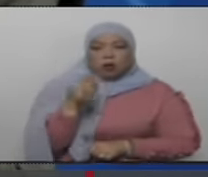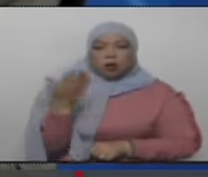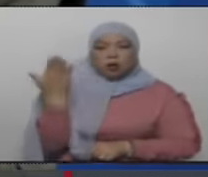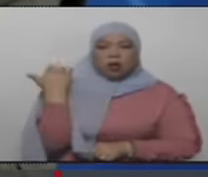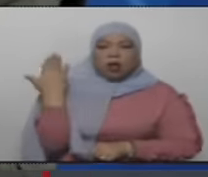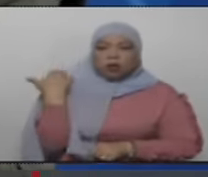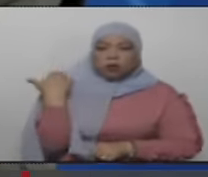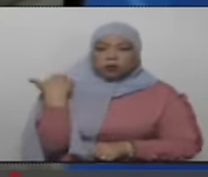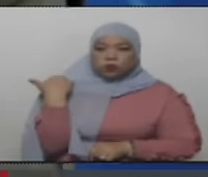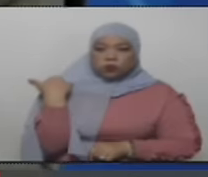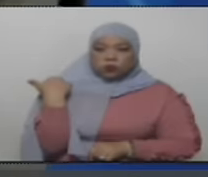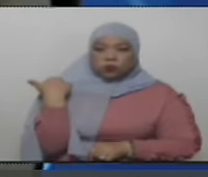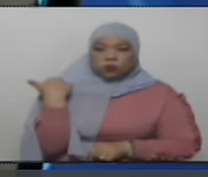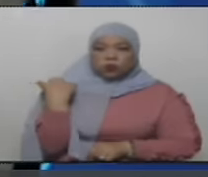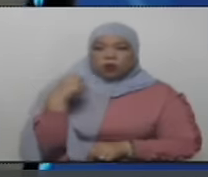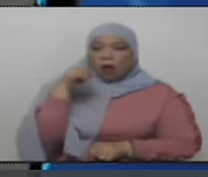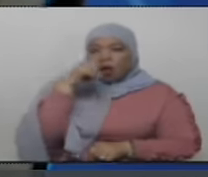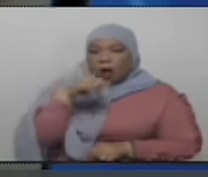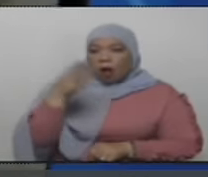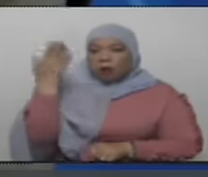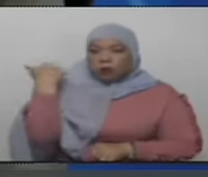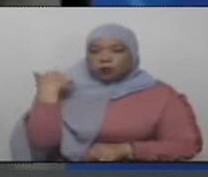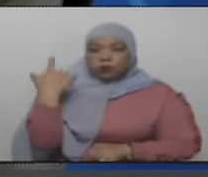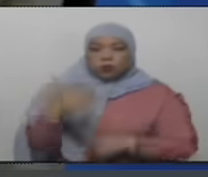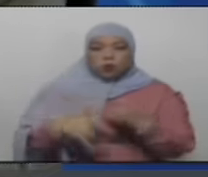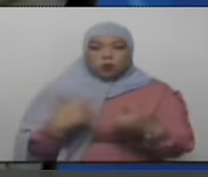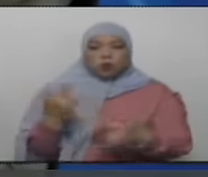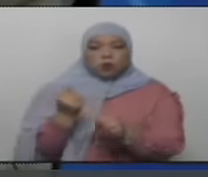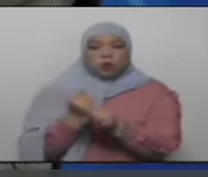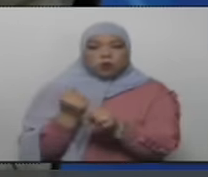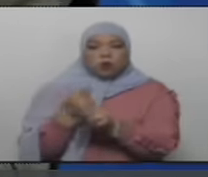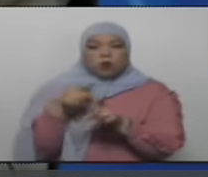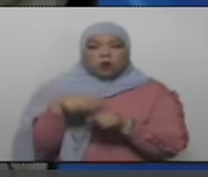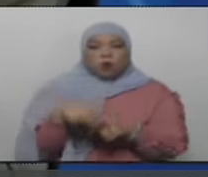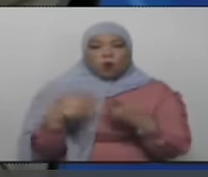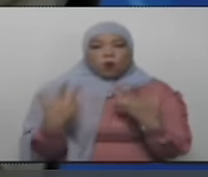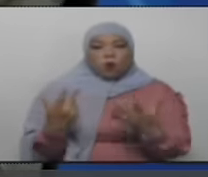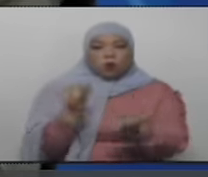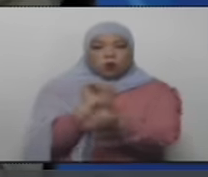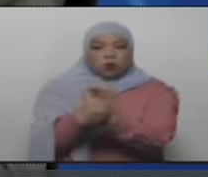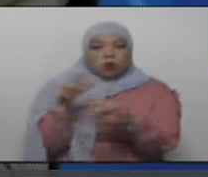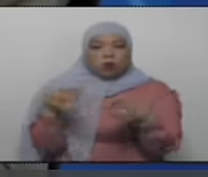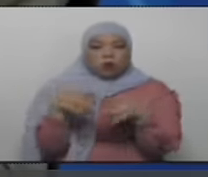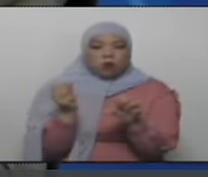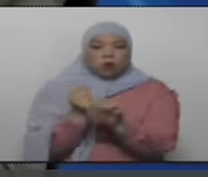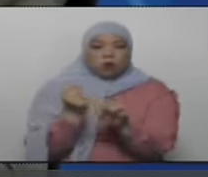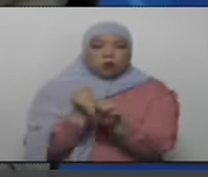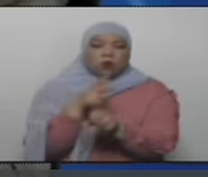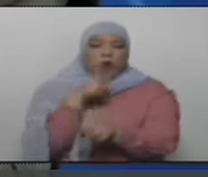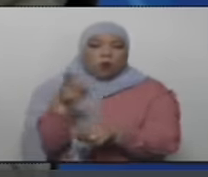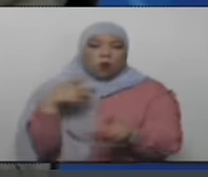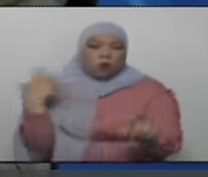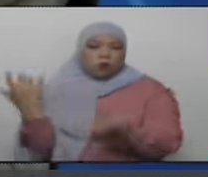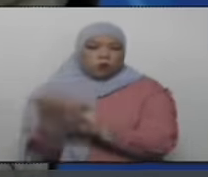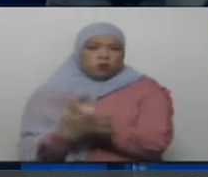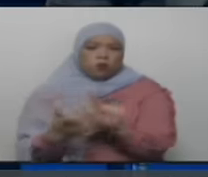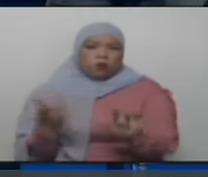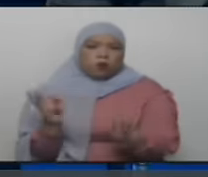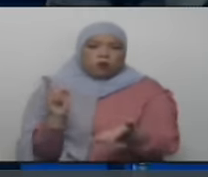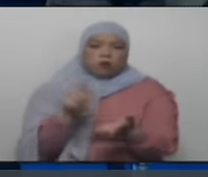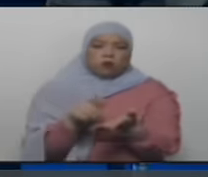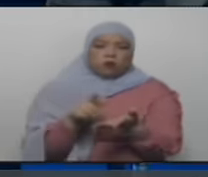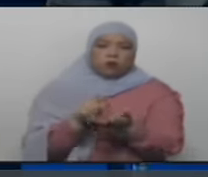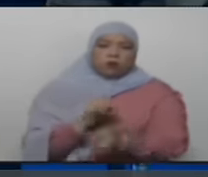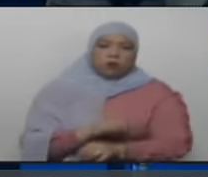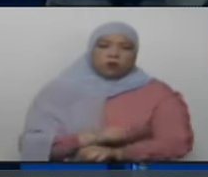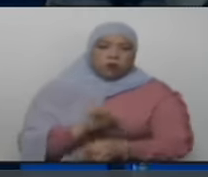creo, el año pasado nosotros hicimos una ofensiva contra 8 cárceles en manos de un grupo de planes muy violento, incluyendo la